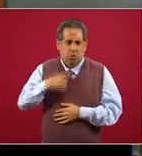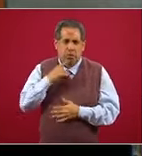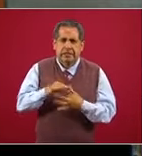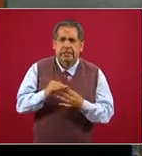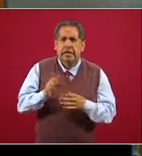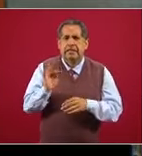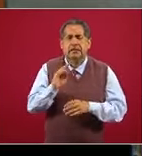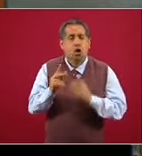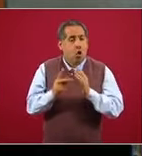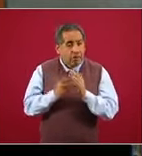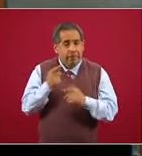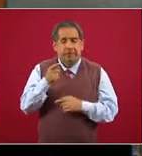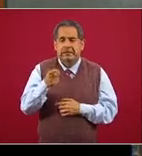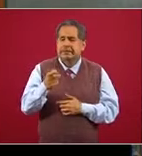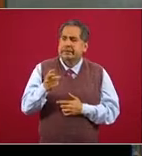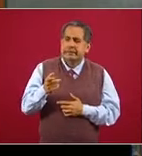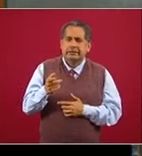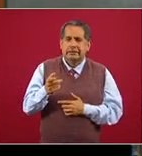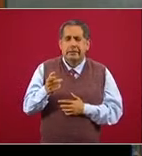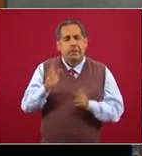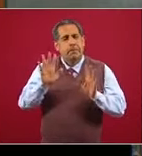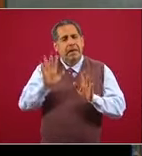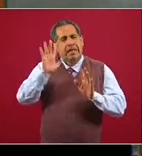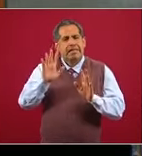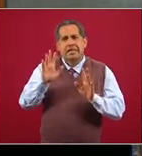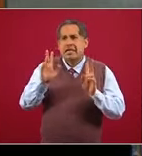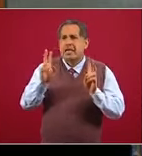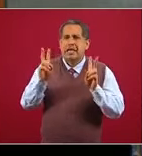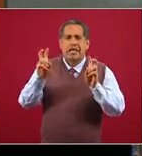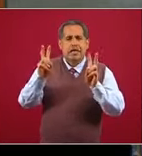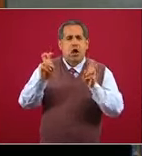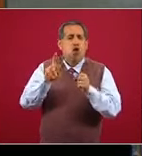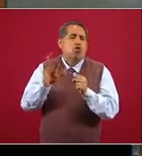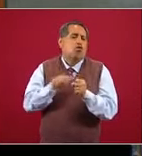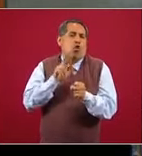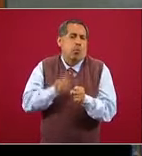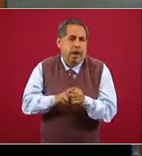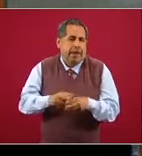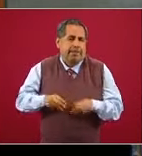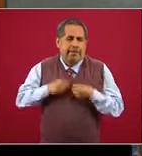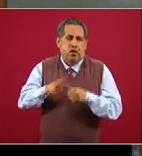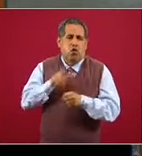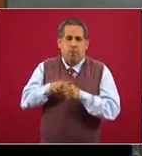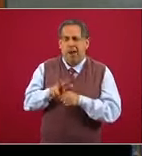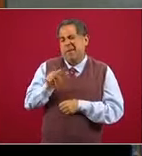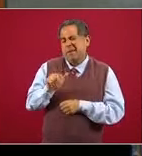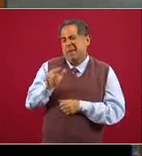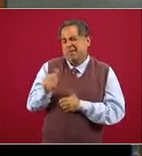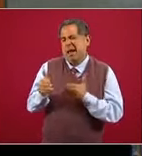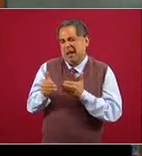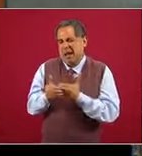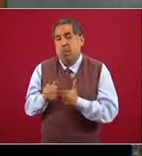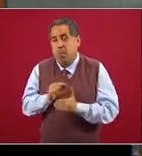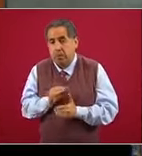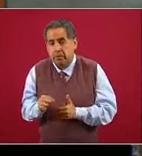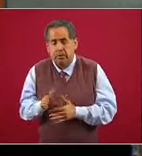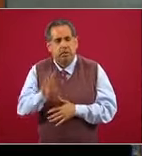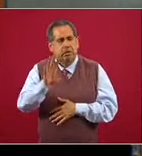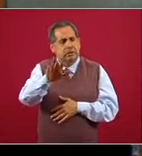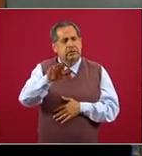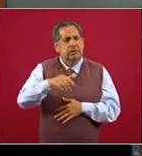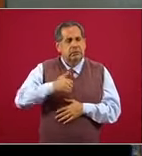Cortés, de recuperar el ritmo normal, ¿no? De lo que es nuestra vida, nuestra actividad. Y en particular, bueno, a